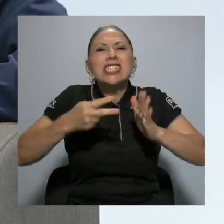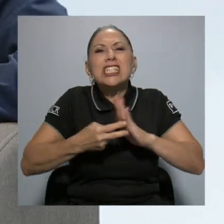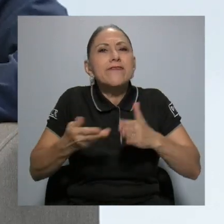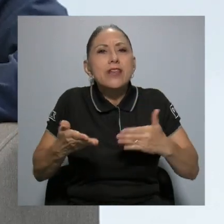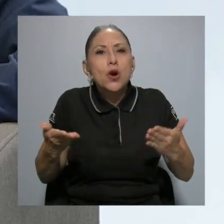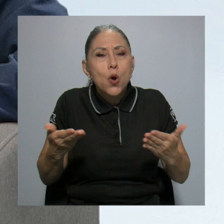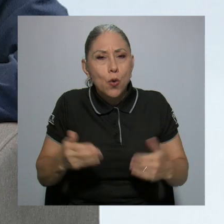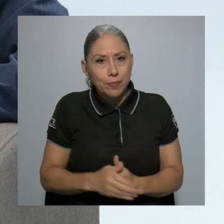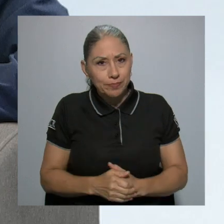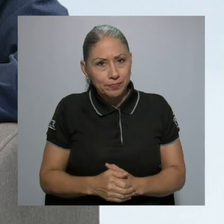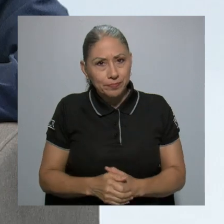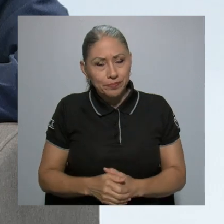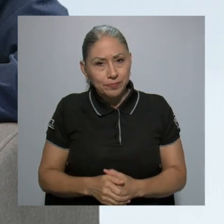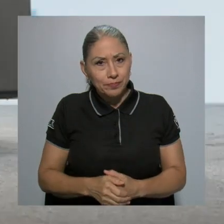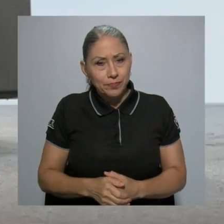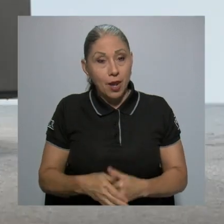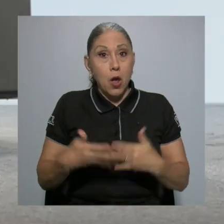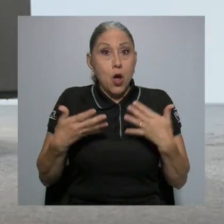investigador.